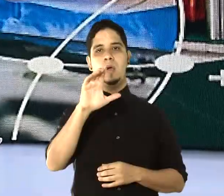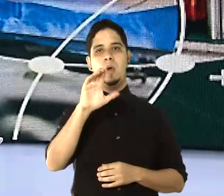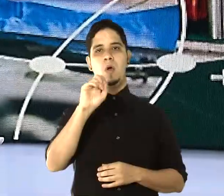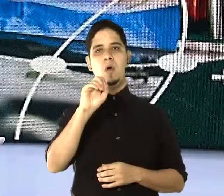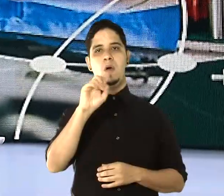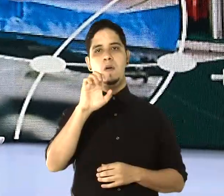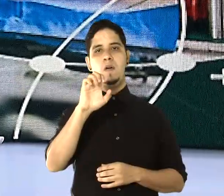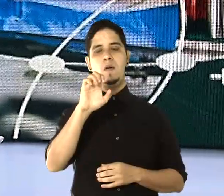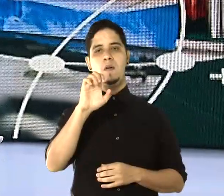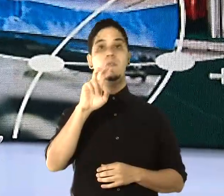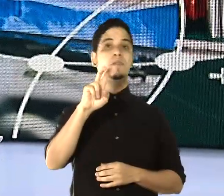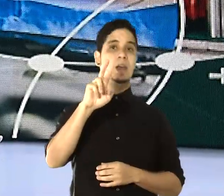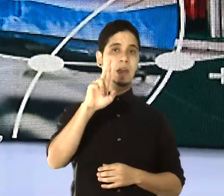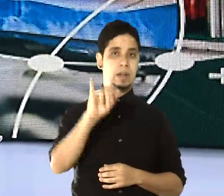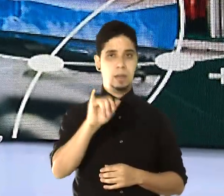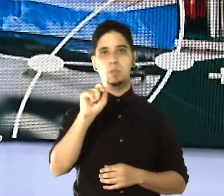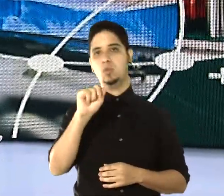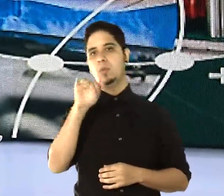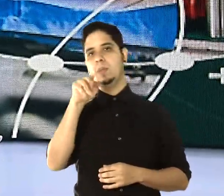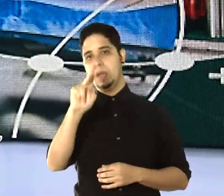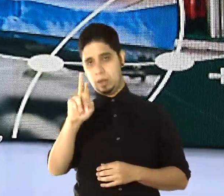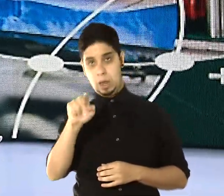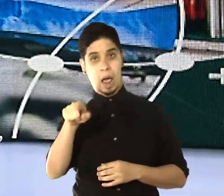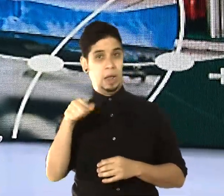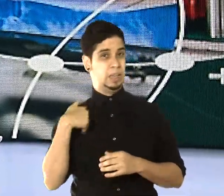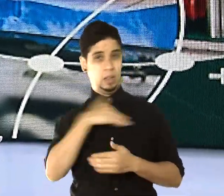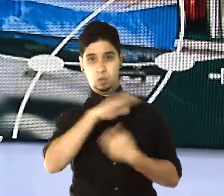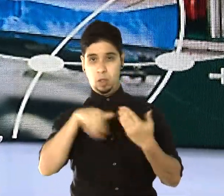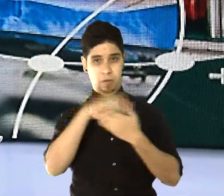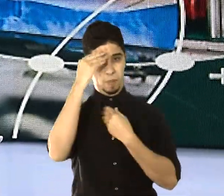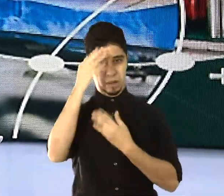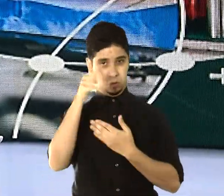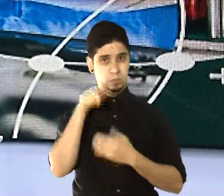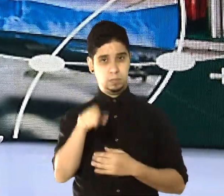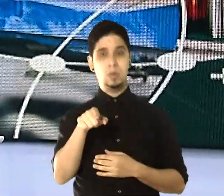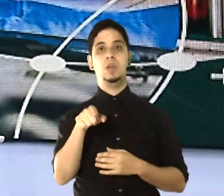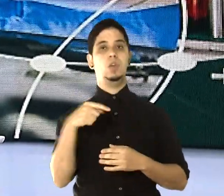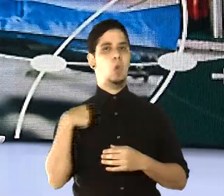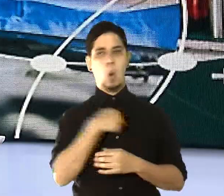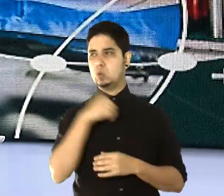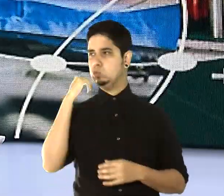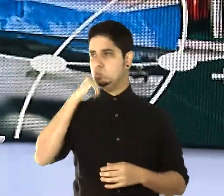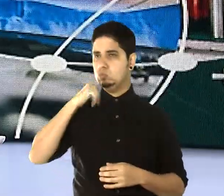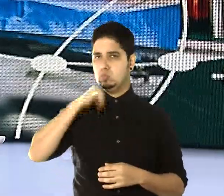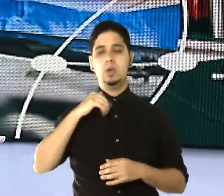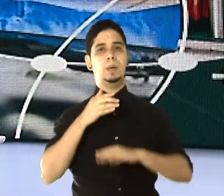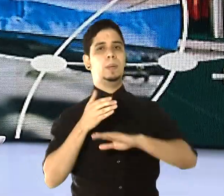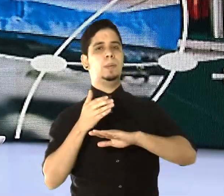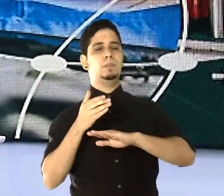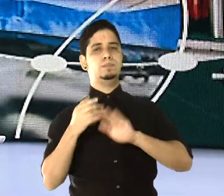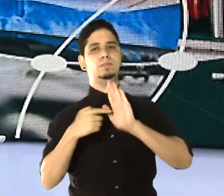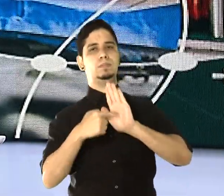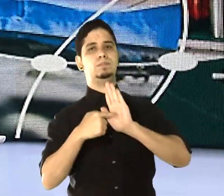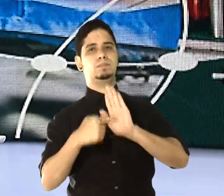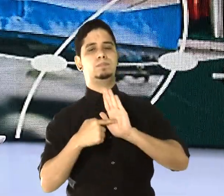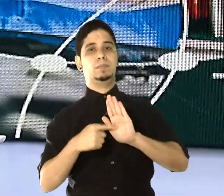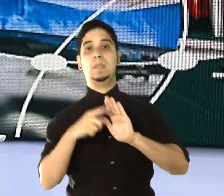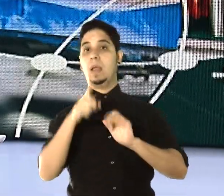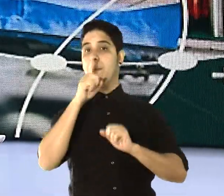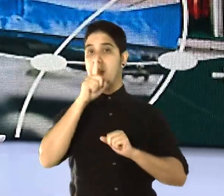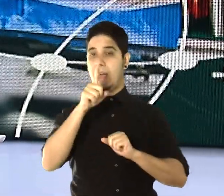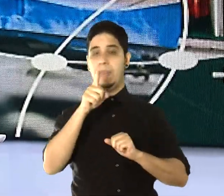Ahí está la información que hemos compartido y constantemente la estamos actualizando para que refleje el